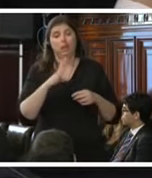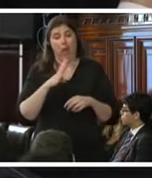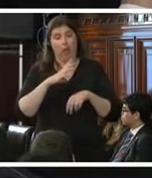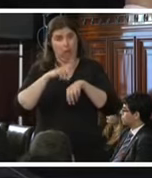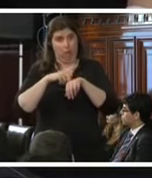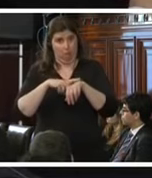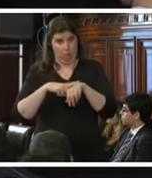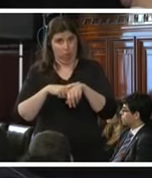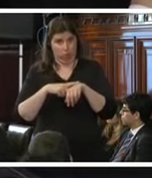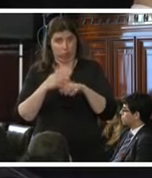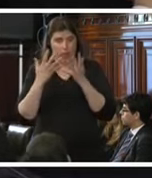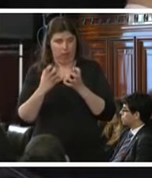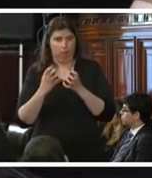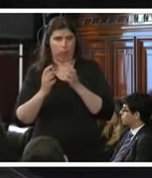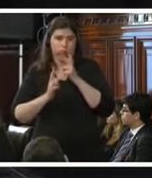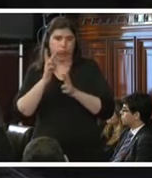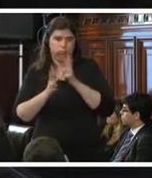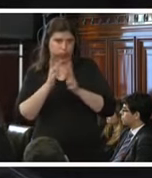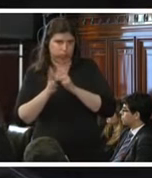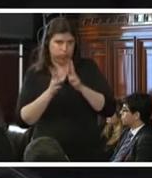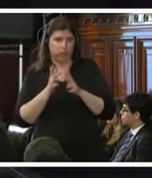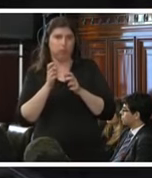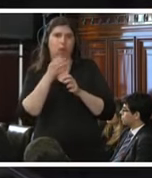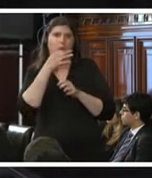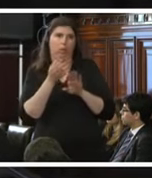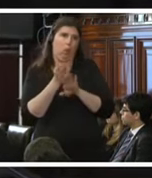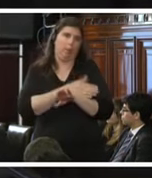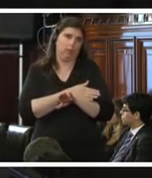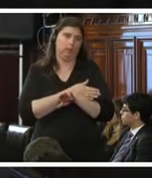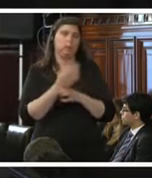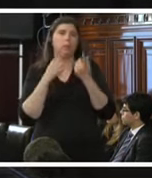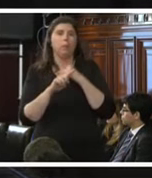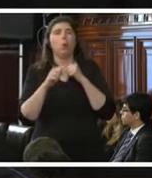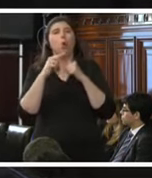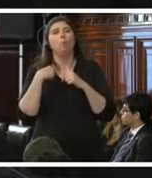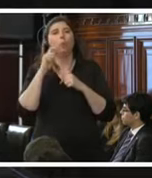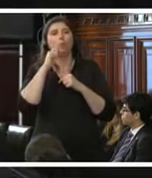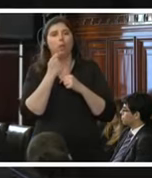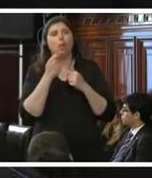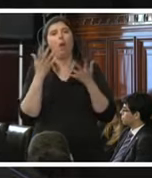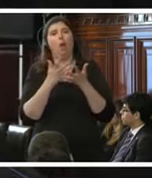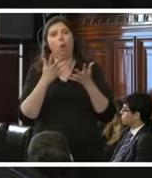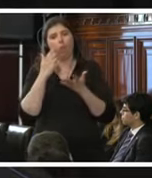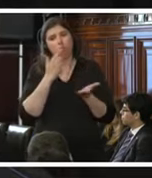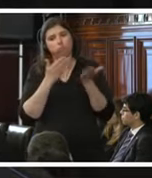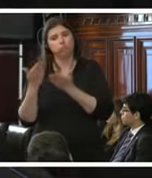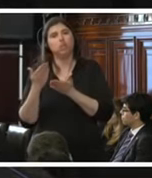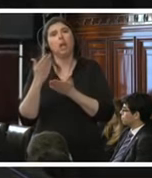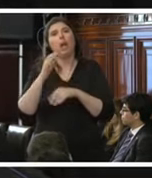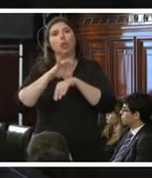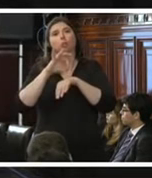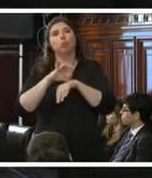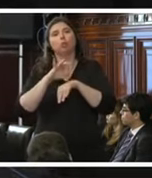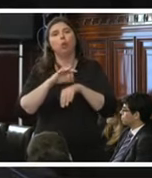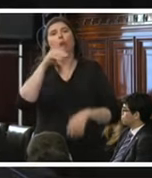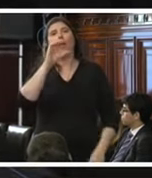vamos a referirnos a ella, pero me gustaría arrancar la exposición de fondo dando la palabra al doctor Emiliano Rolón,